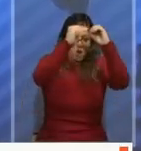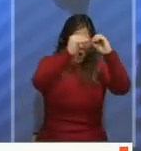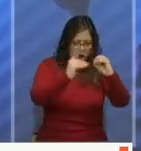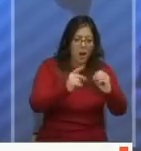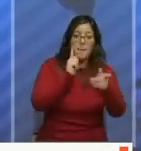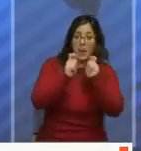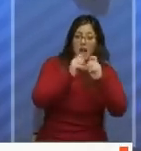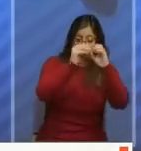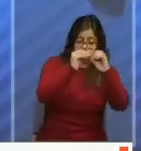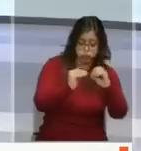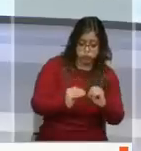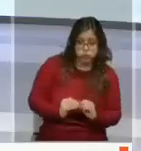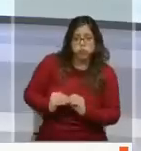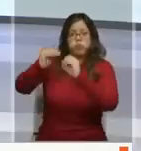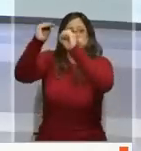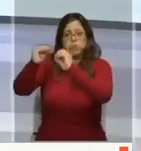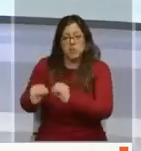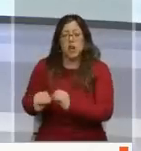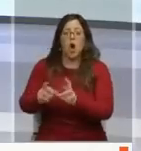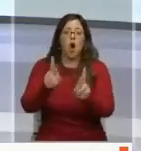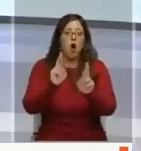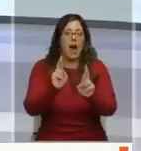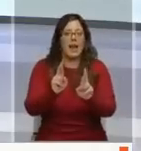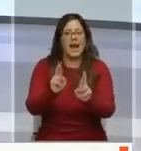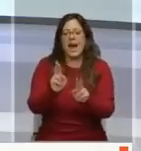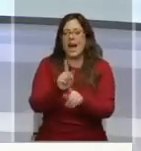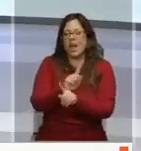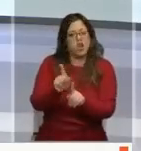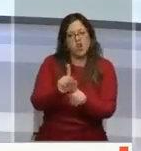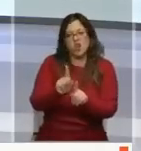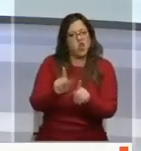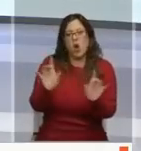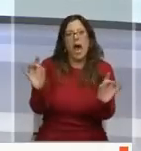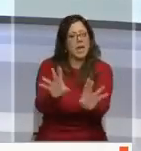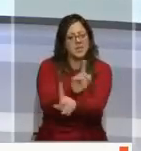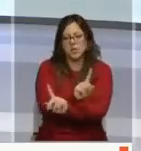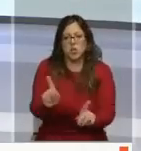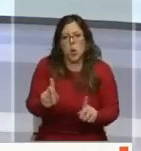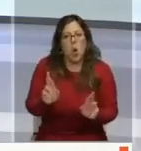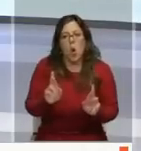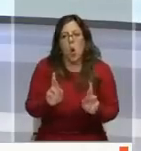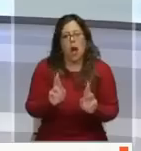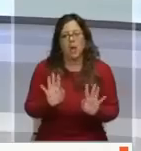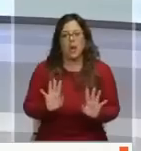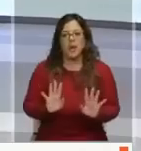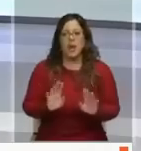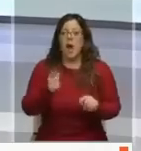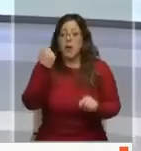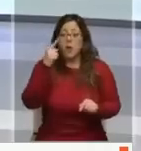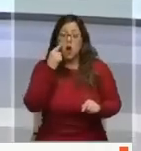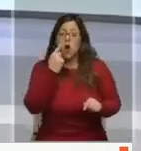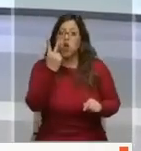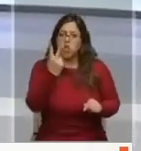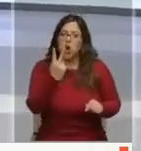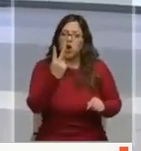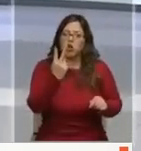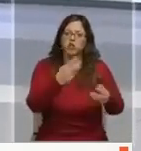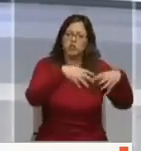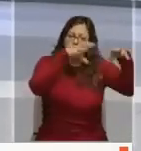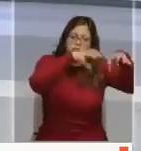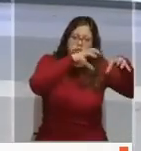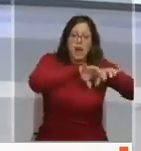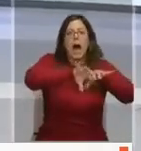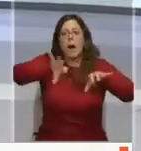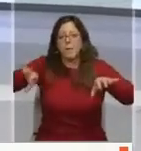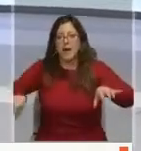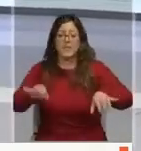la isoterma. Ojalá no esté tan movediza como tenemos estimado ahora, pero claro, un evento, dos sistemas frontales que hay que tenerle mucha atención entre sábado y